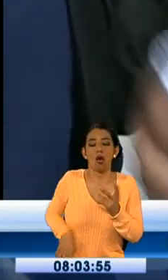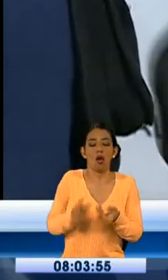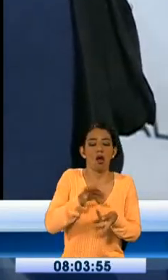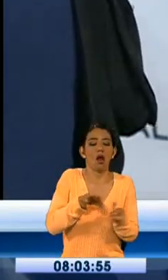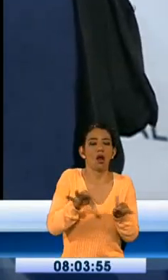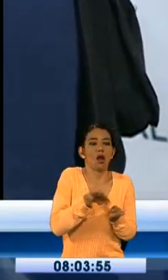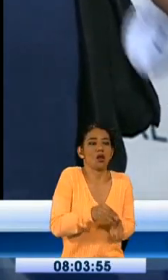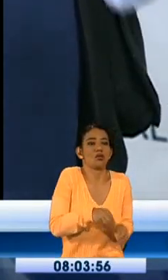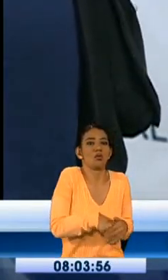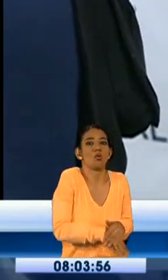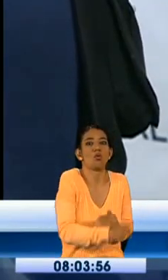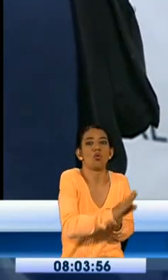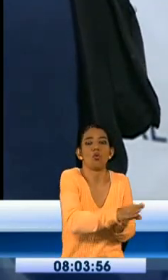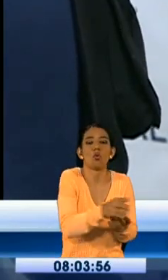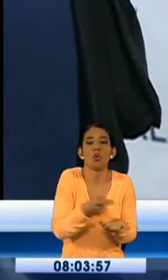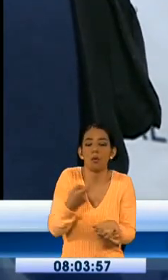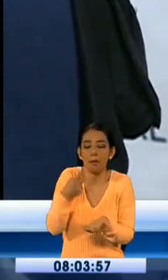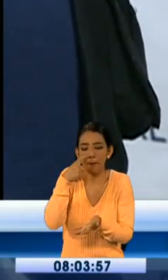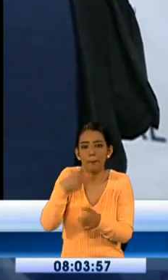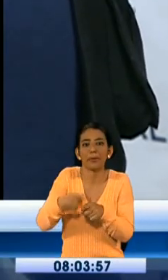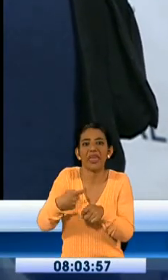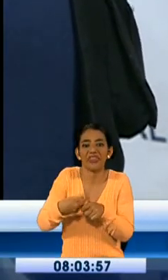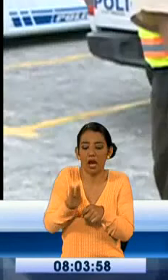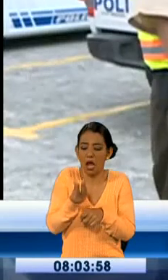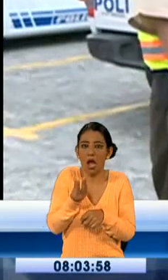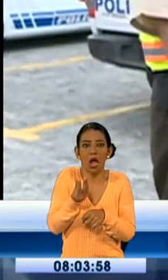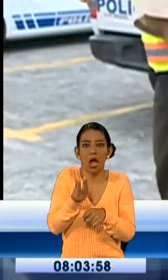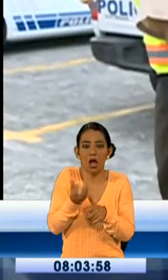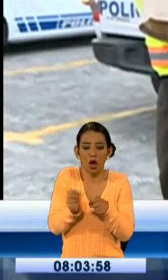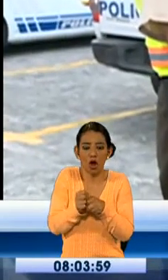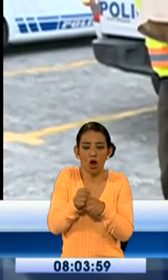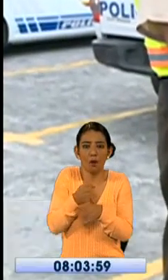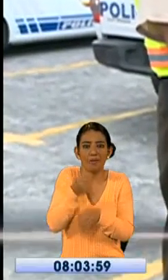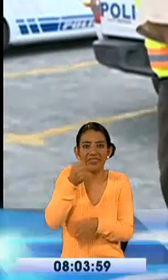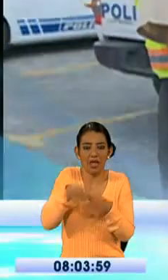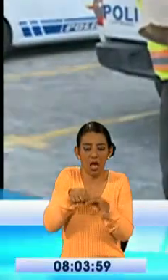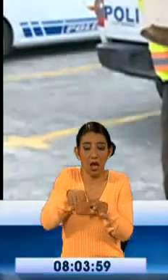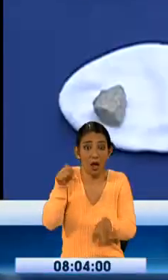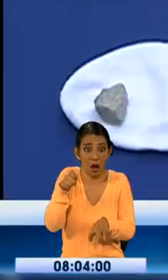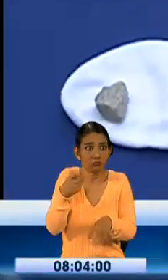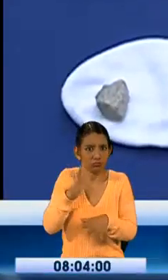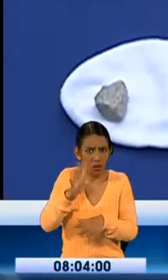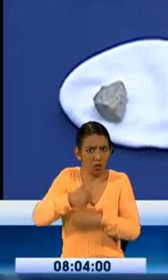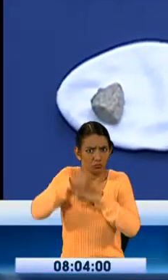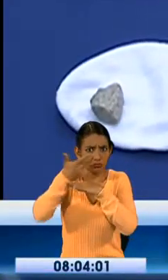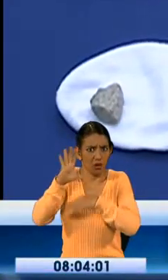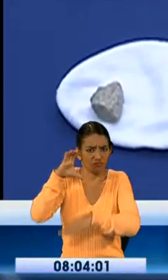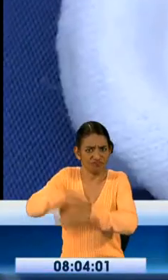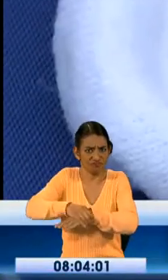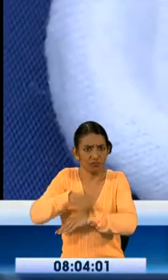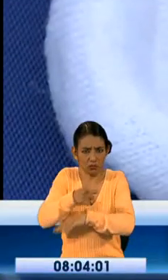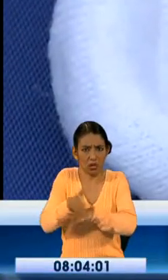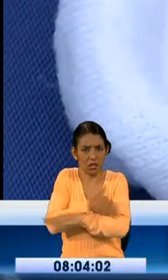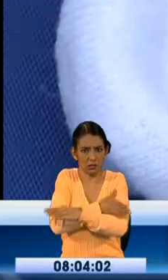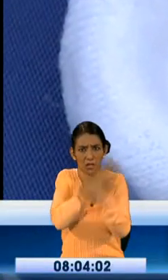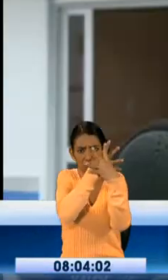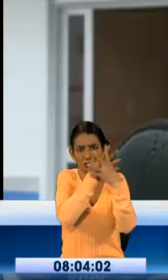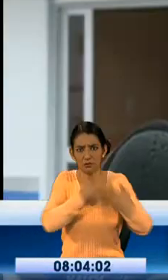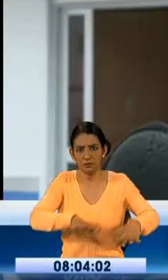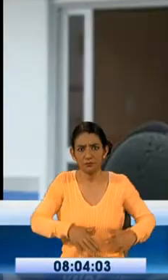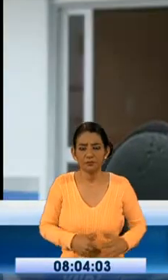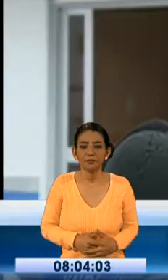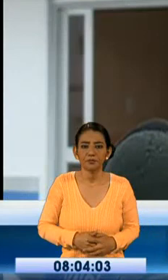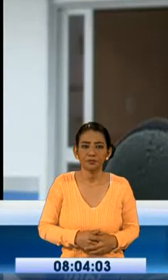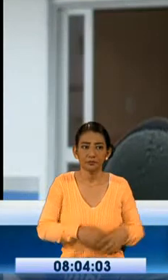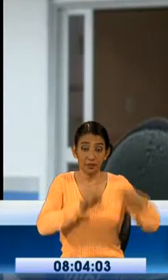hacen el cambiazo y le entregan la piedra con la media. Ellos fueron detenidos por las autoridades y presentan antecedentes penales. En el un